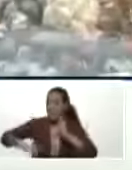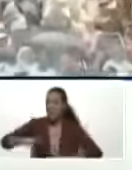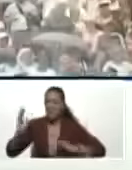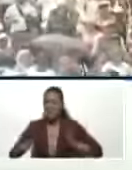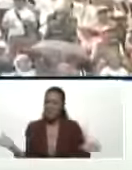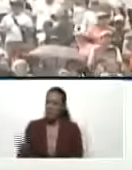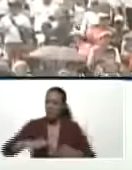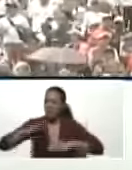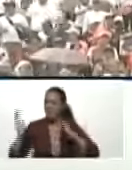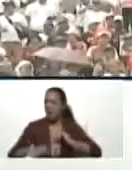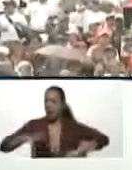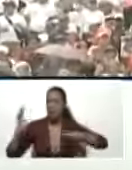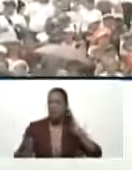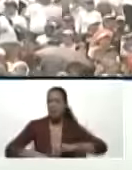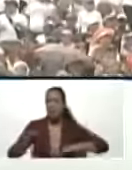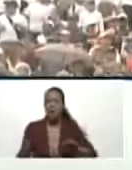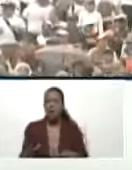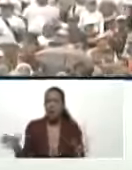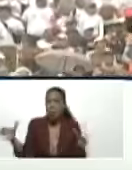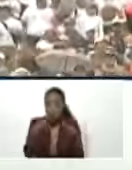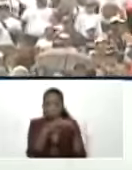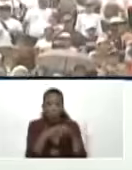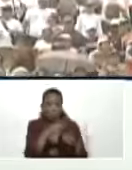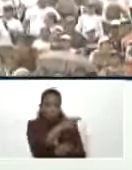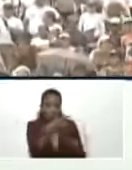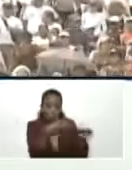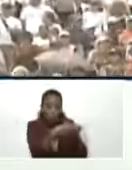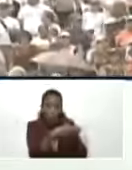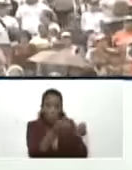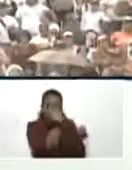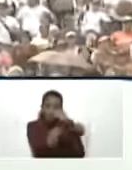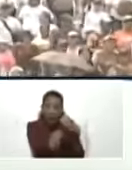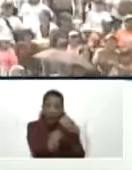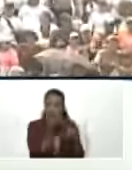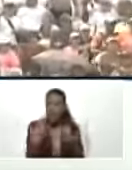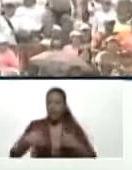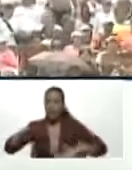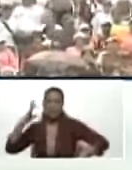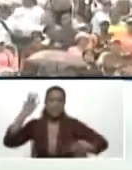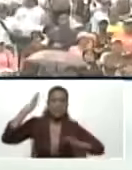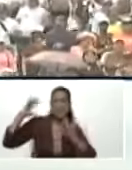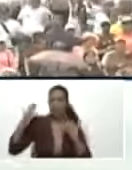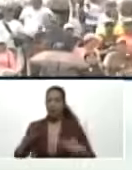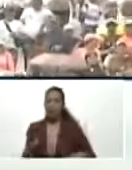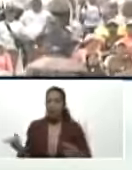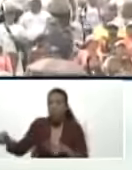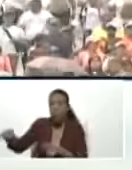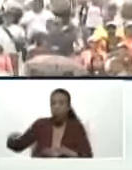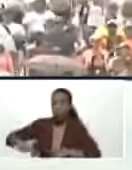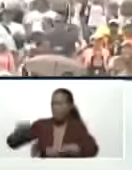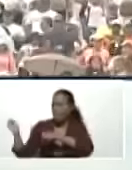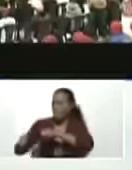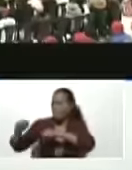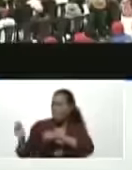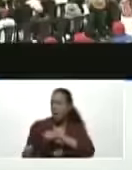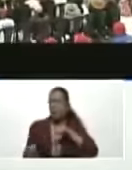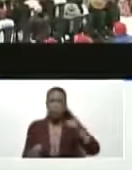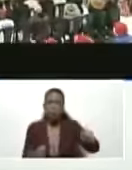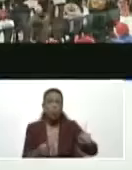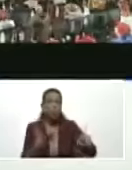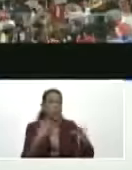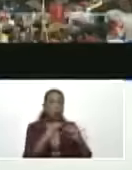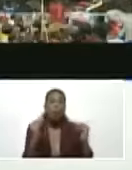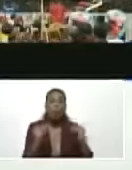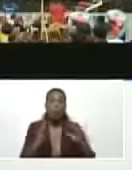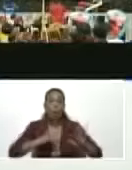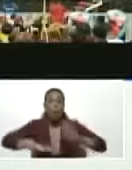puedan. Las bandas esas que tocan tambores, los que tocan samba, los que tocan culo de puya, los que tocan todos